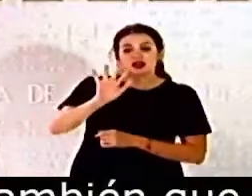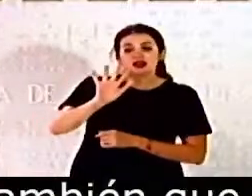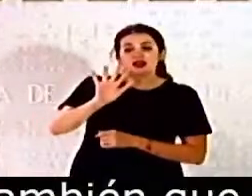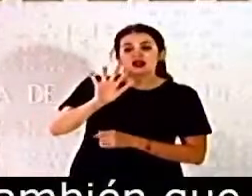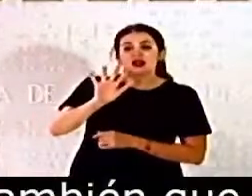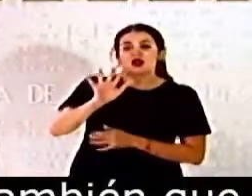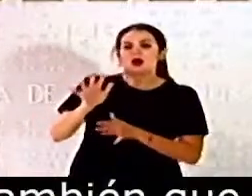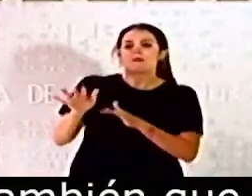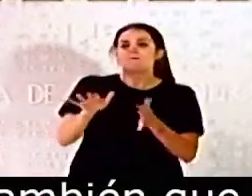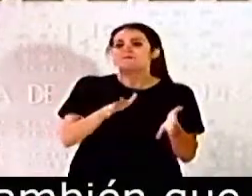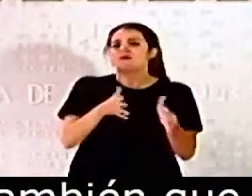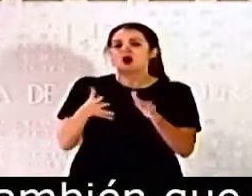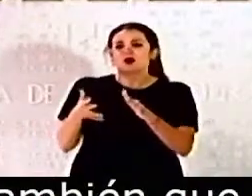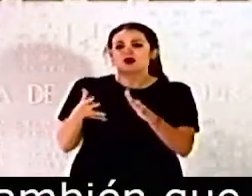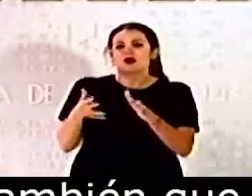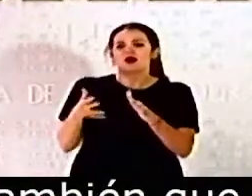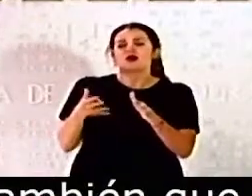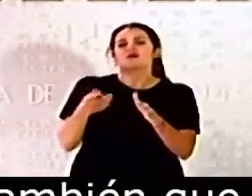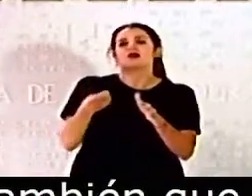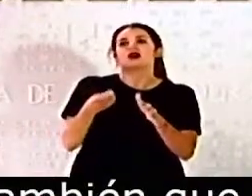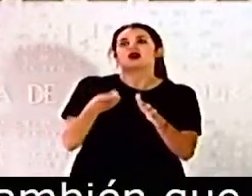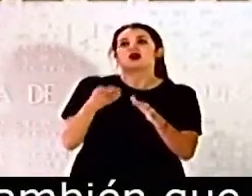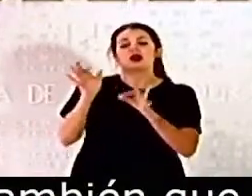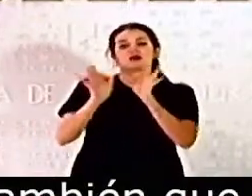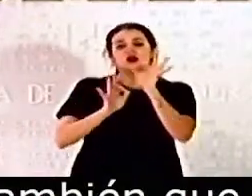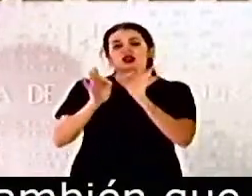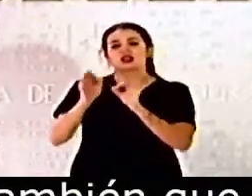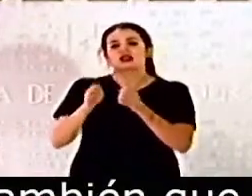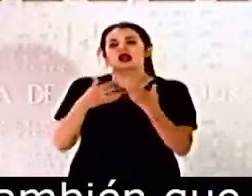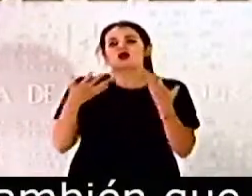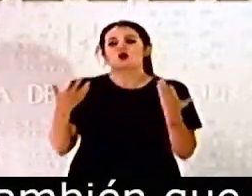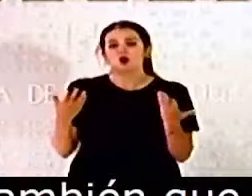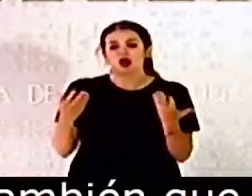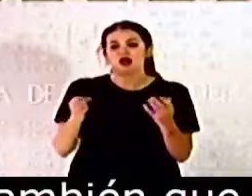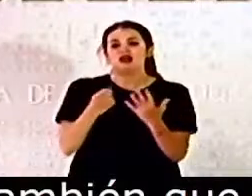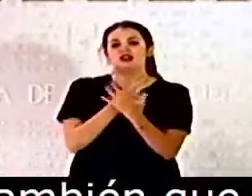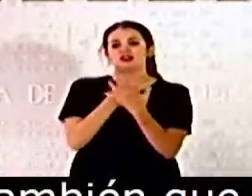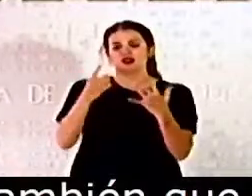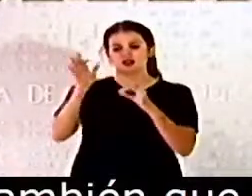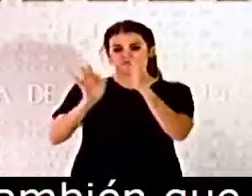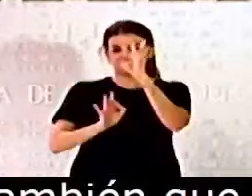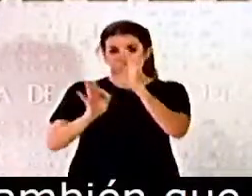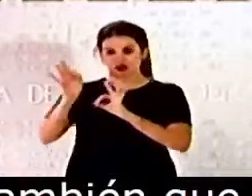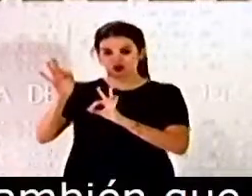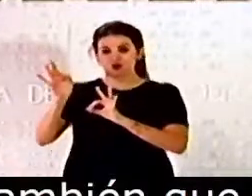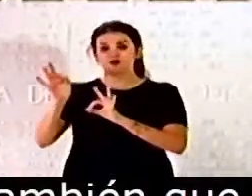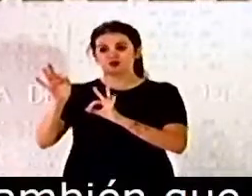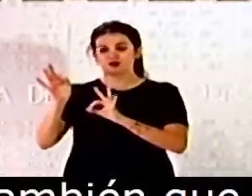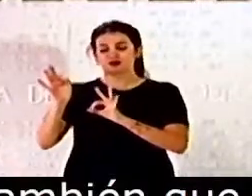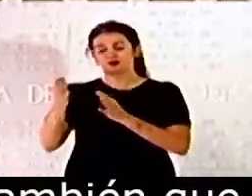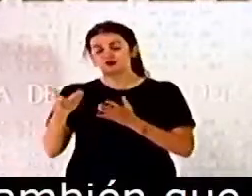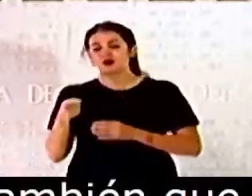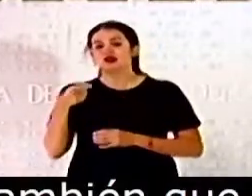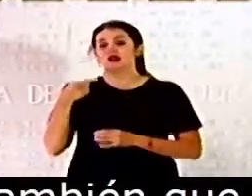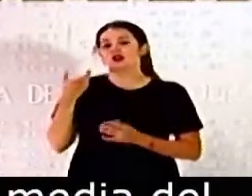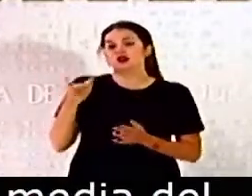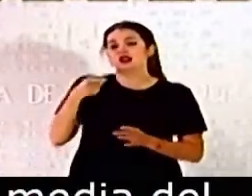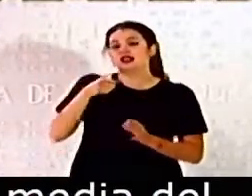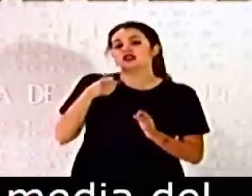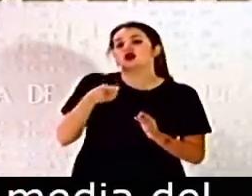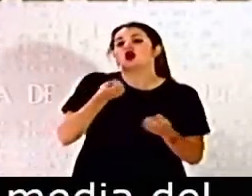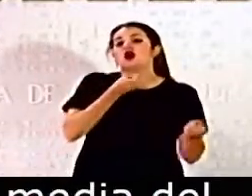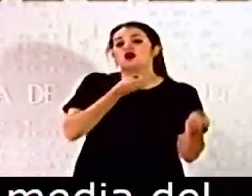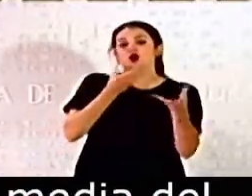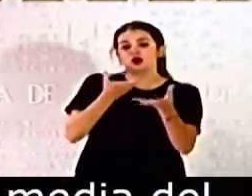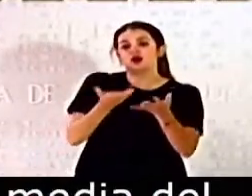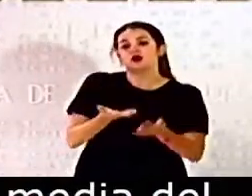las cifras de positividad, la media del país es del 16%, con lo cual esto también es importante. En